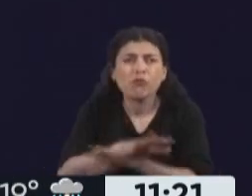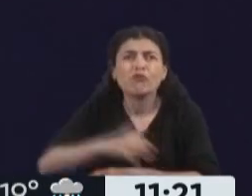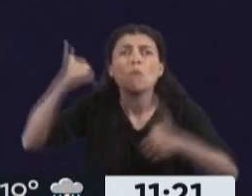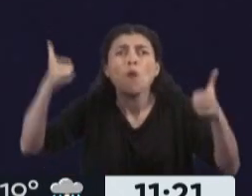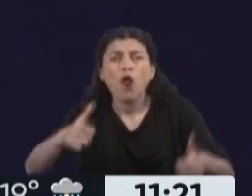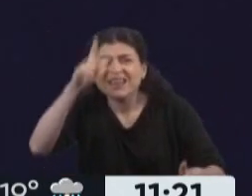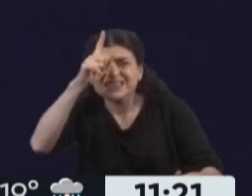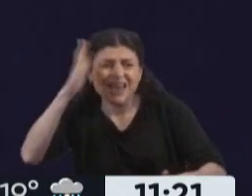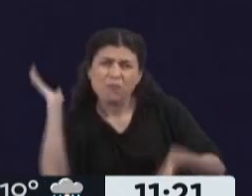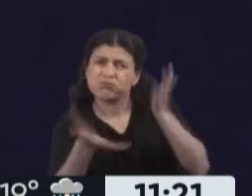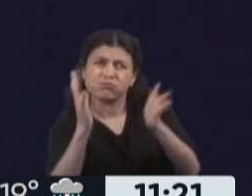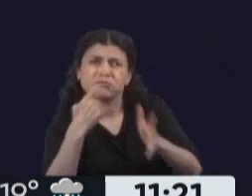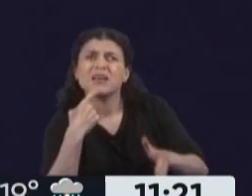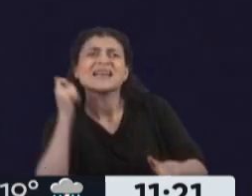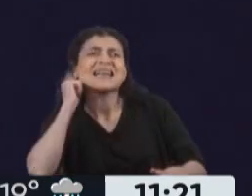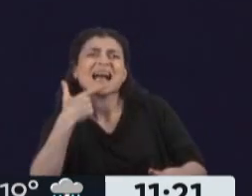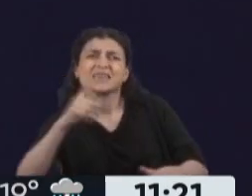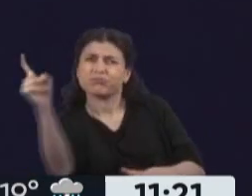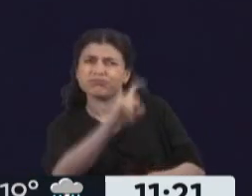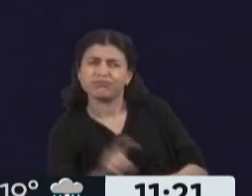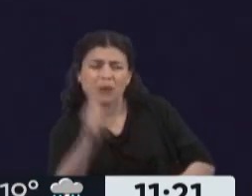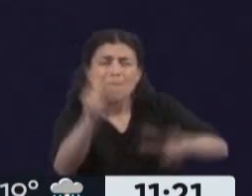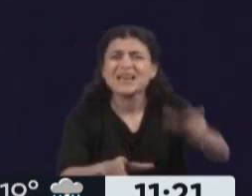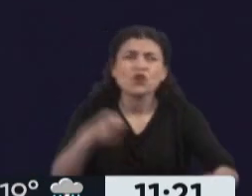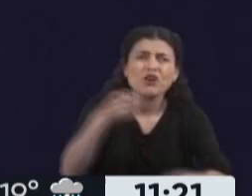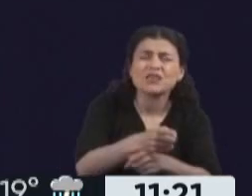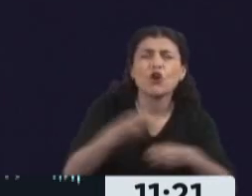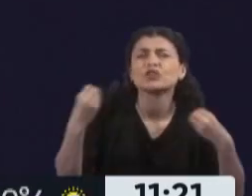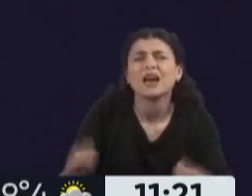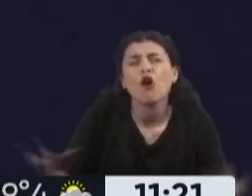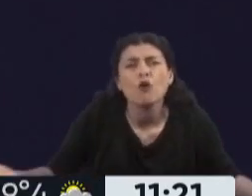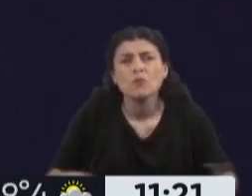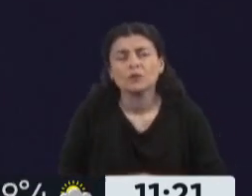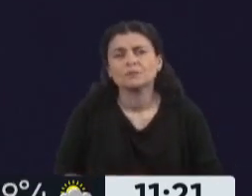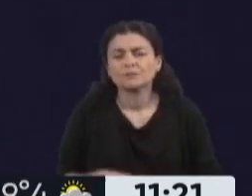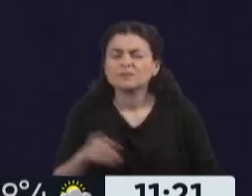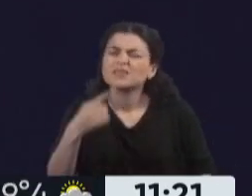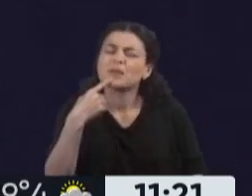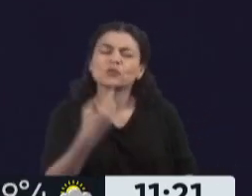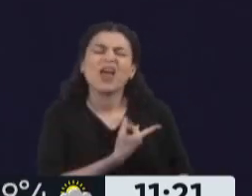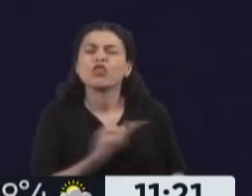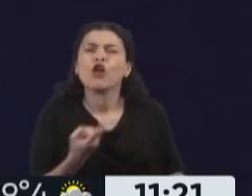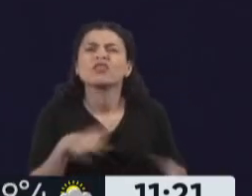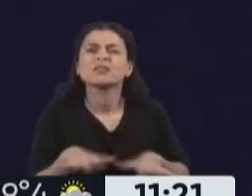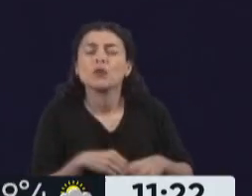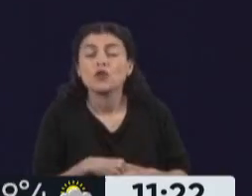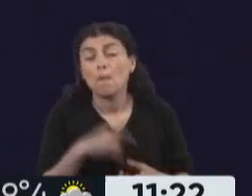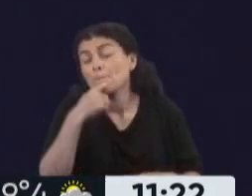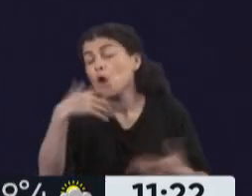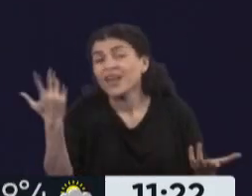tengo, ¿Por dónde se terminó con golpes y gases y golpes y más gases? Digo que cuando hay un piquete,